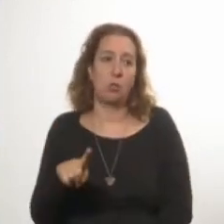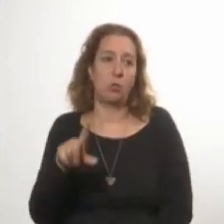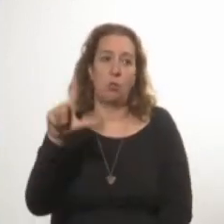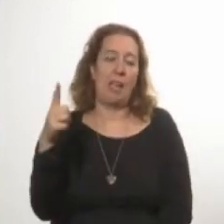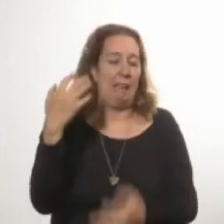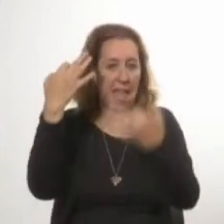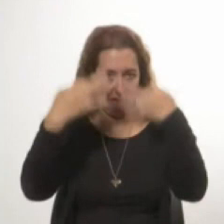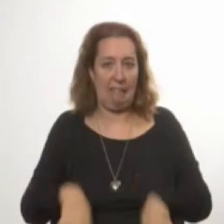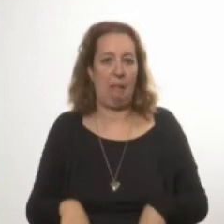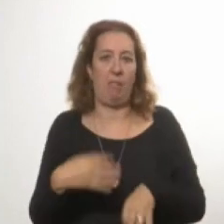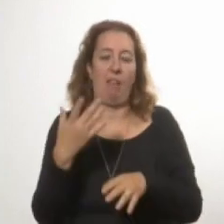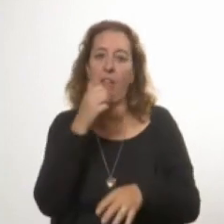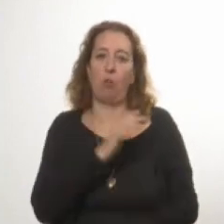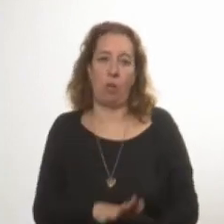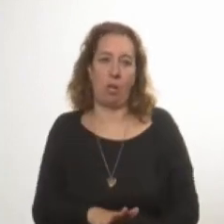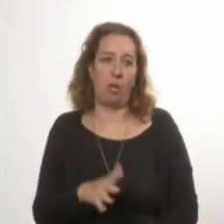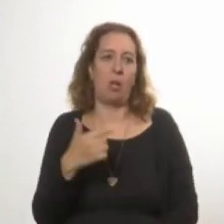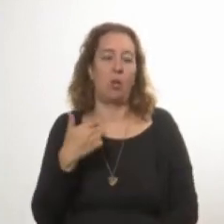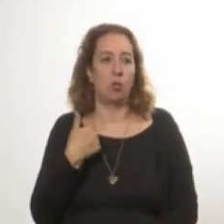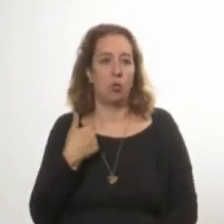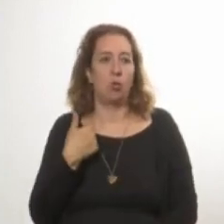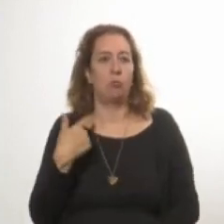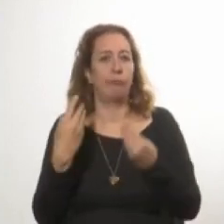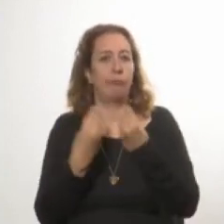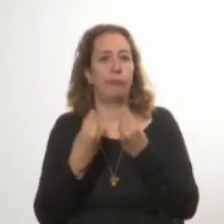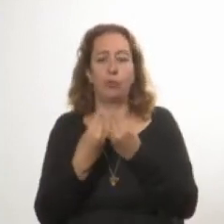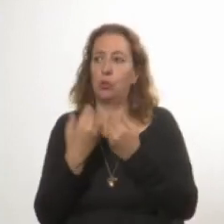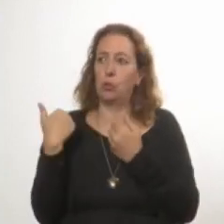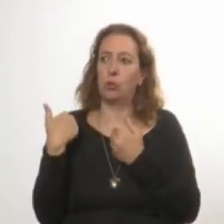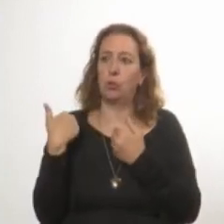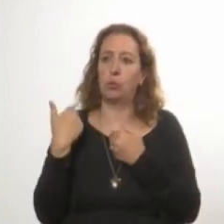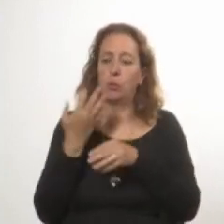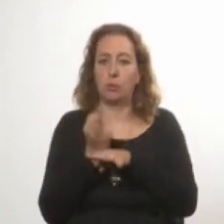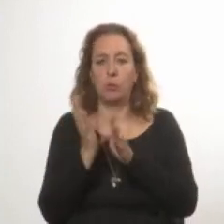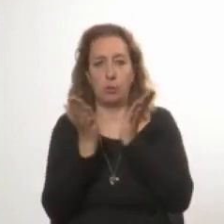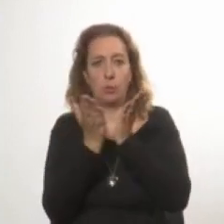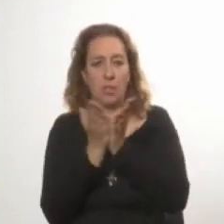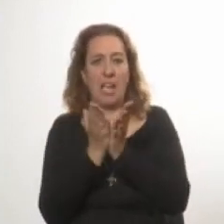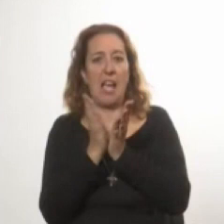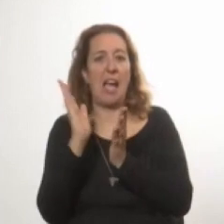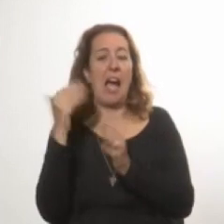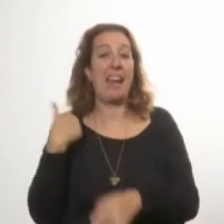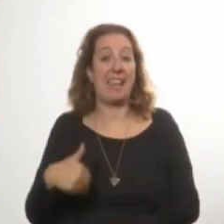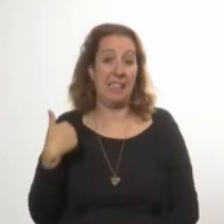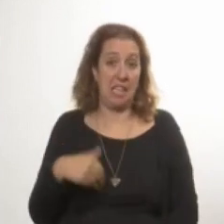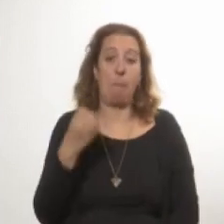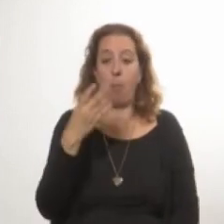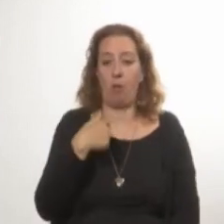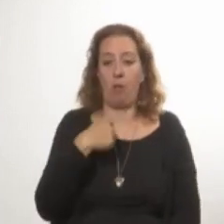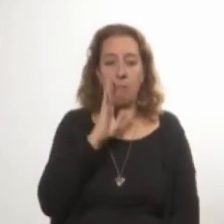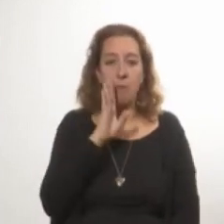legitimidad histórica. Yo me formé en gran parte en la República Argentina porque mi madre era